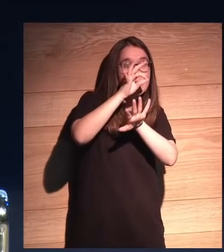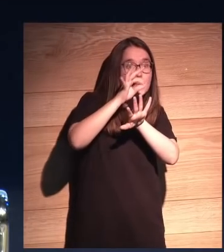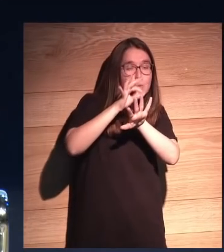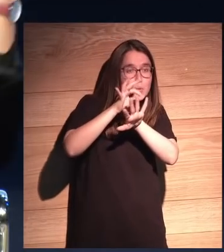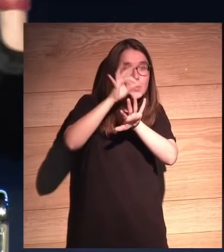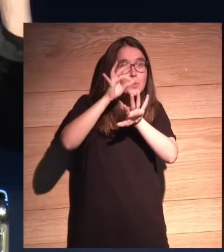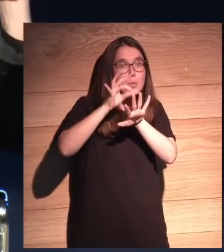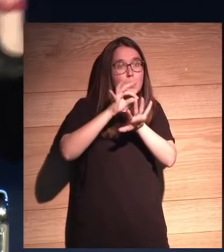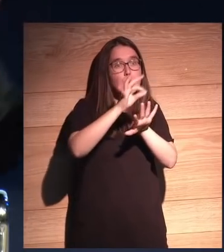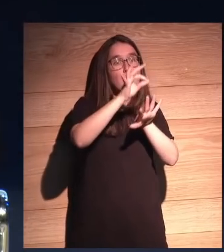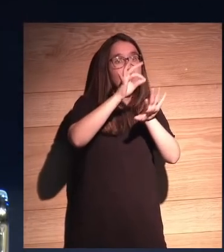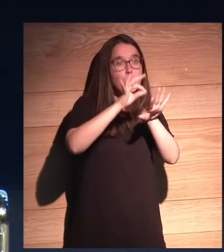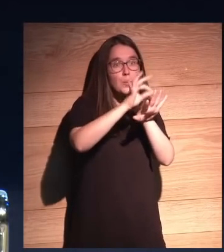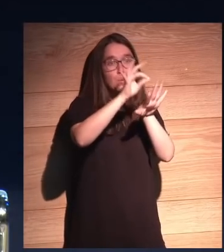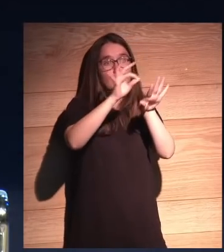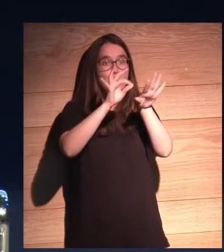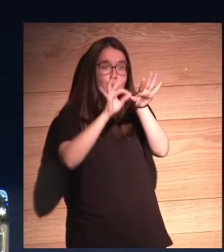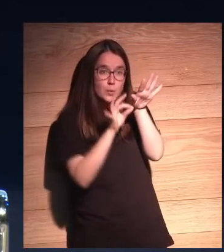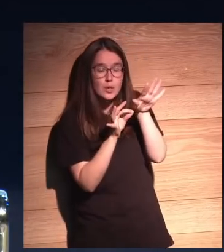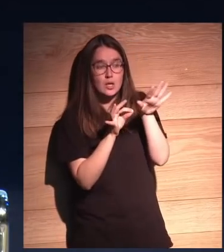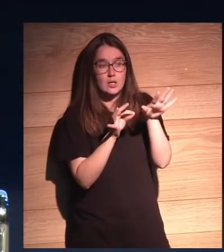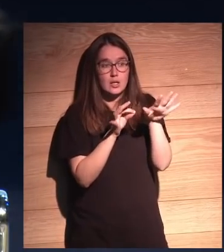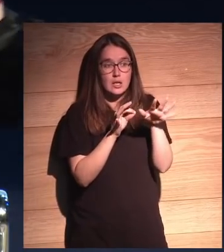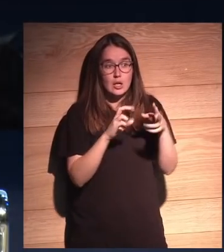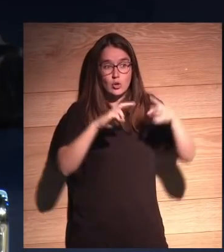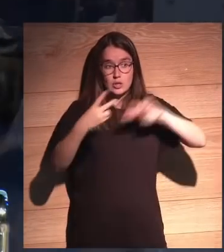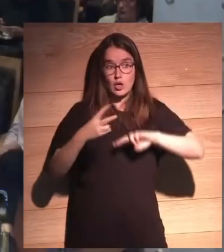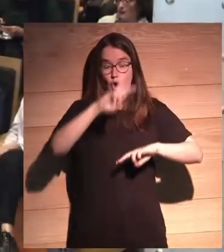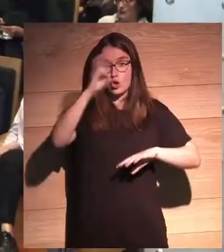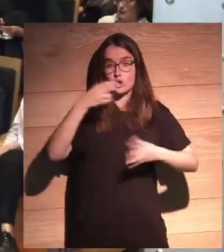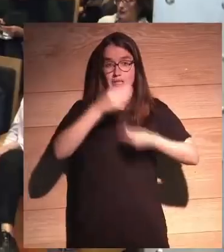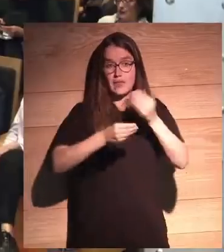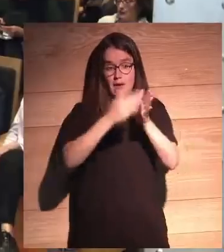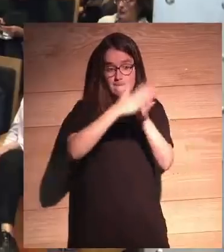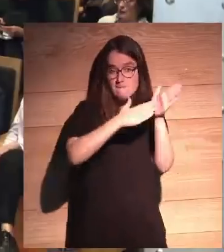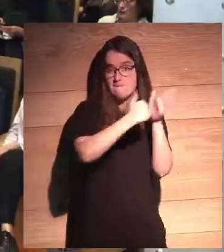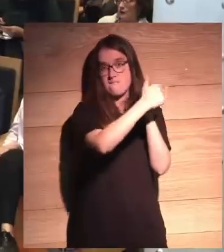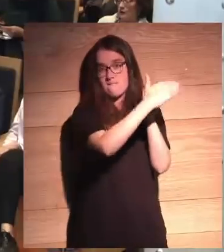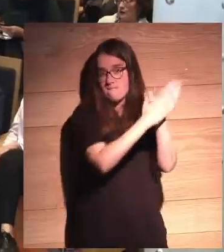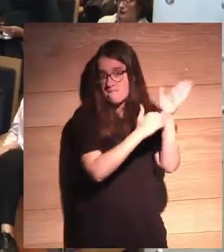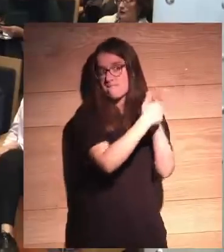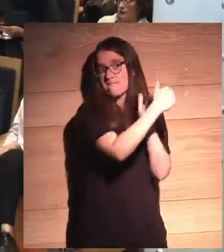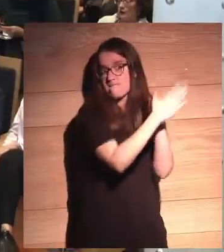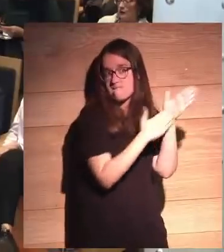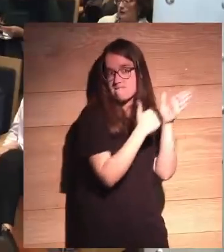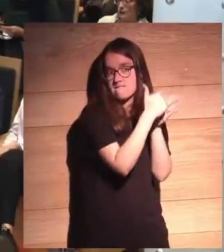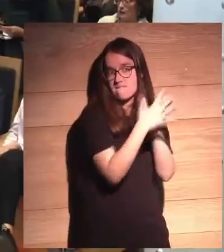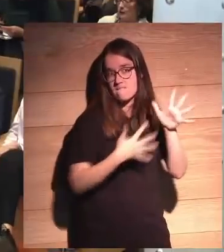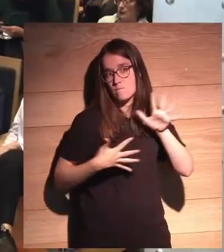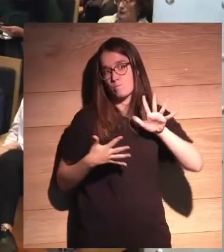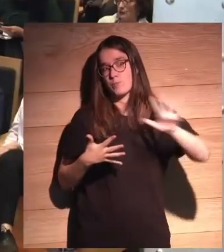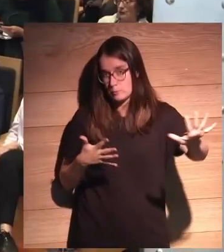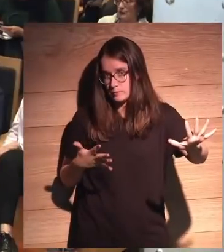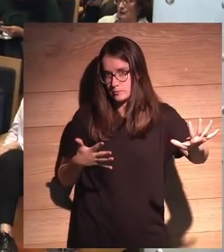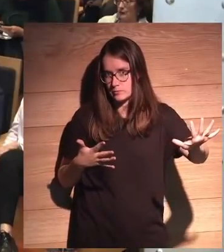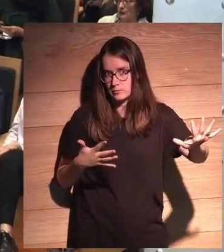contrario, en este caso es así, hay otros en los que es al revés, es decir, se untaban las manos con pigmento y